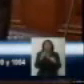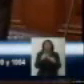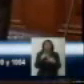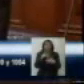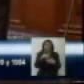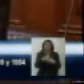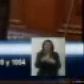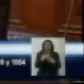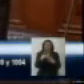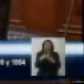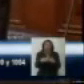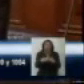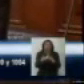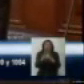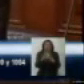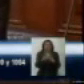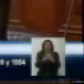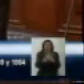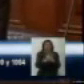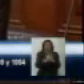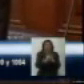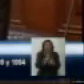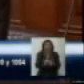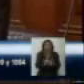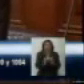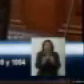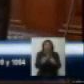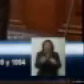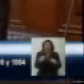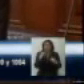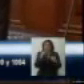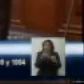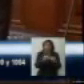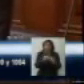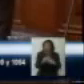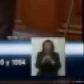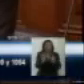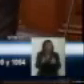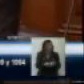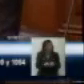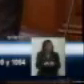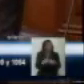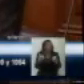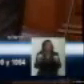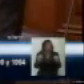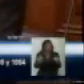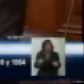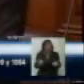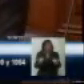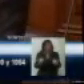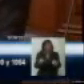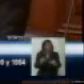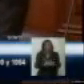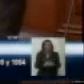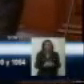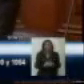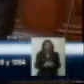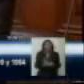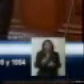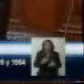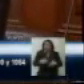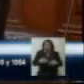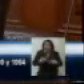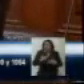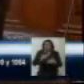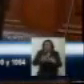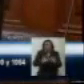y votamos en la Comisión de Constitución, y así opinamos y votaremos también hoy en día. No podemos,